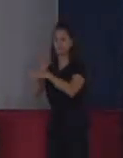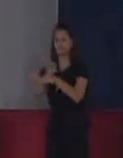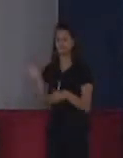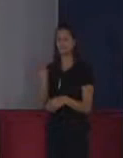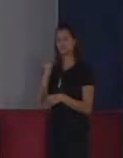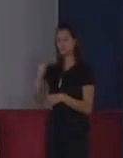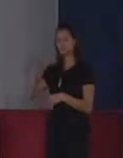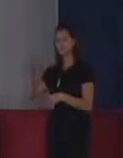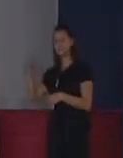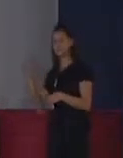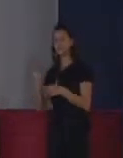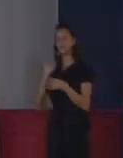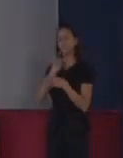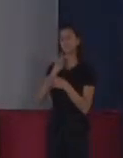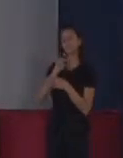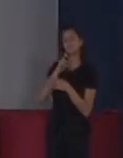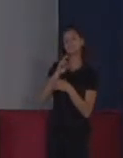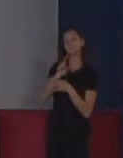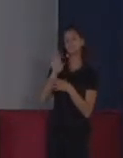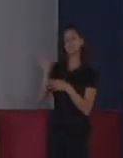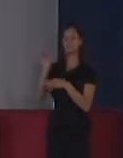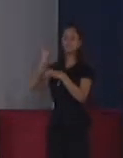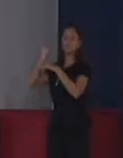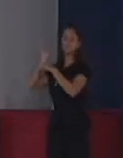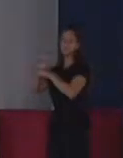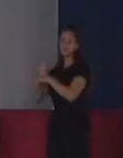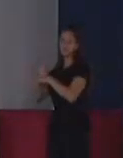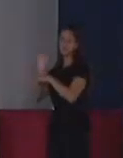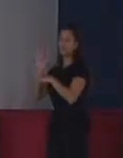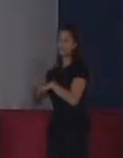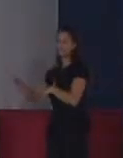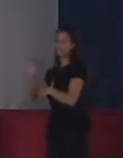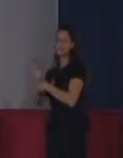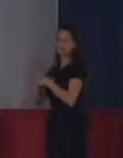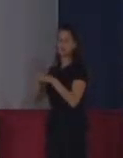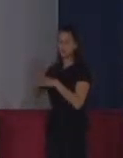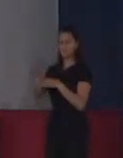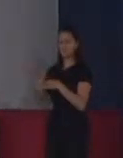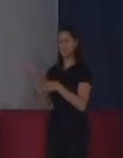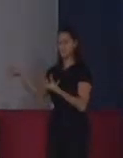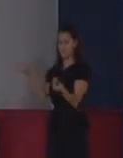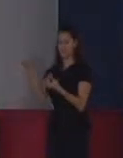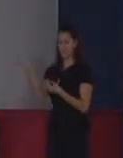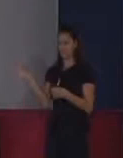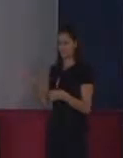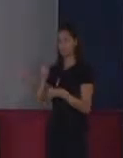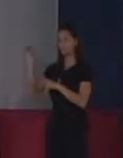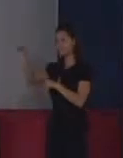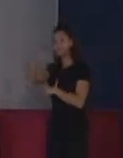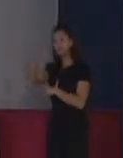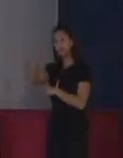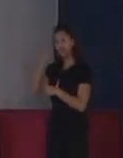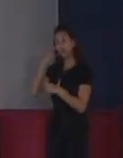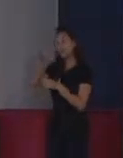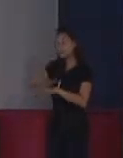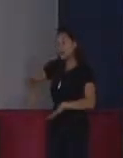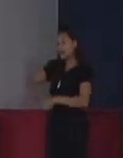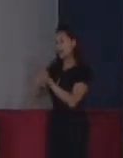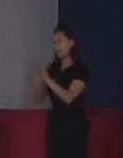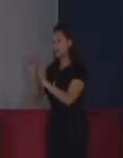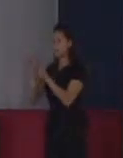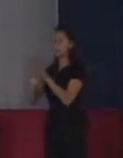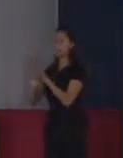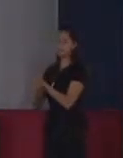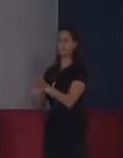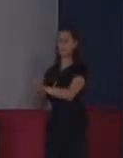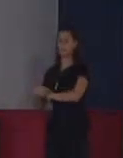y INDER, ¿sí? Los institutos departamentales y municipales, que hicieran los ajustes en los escenarios deportivos. Eso apenas se